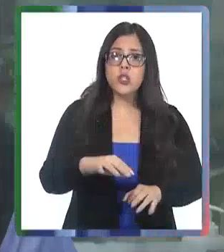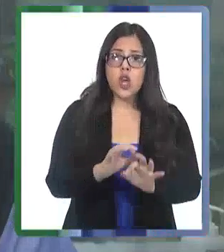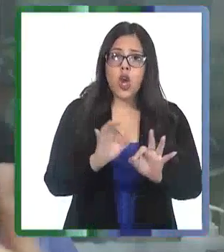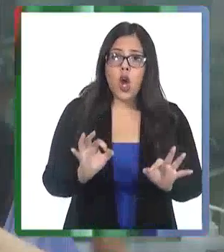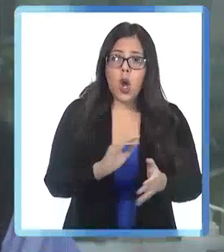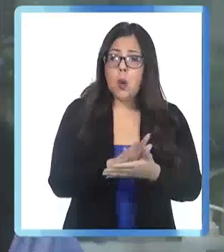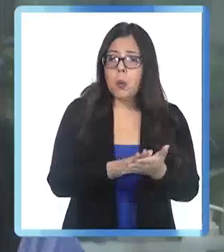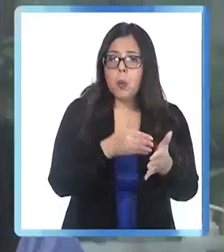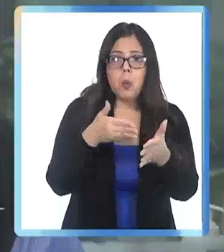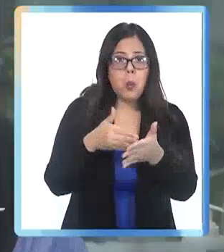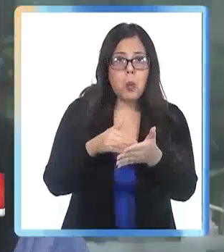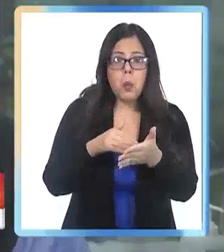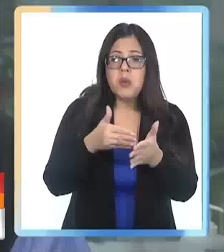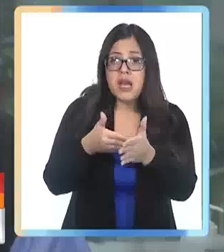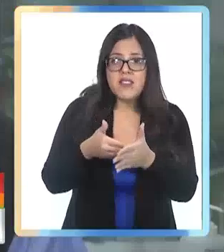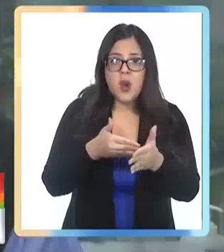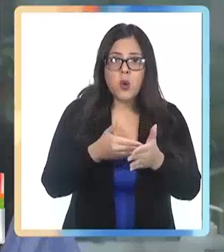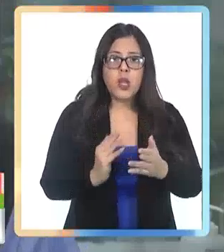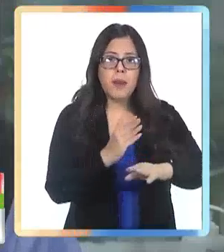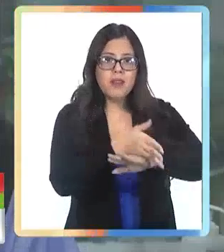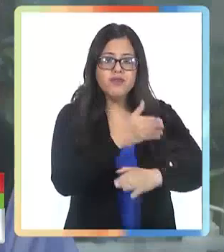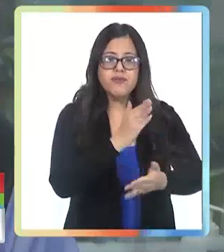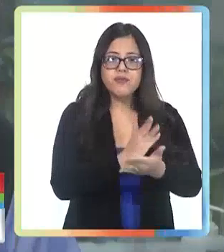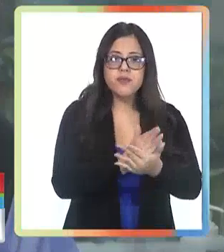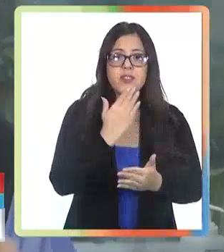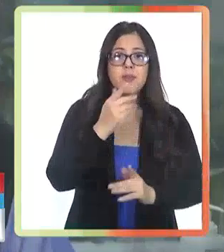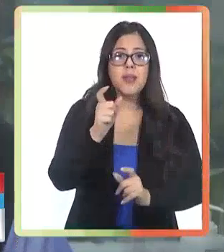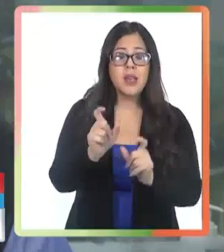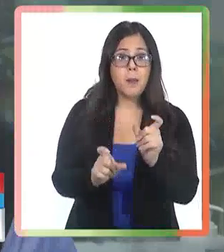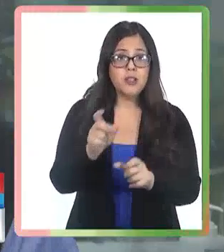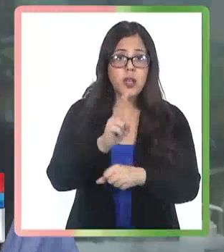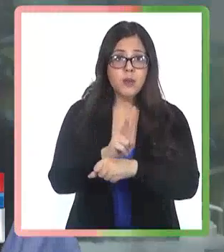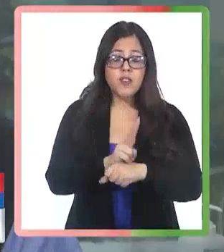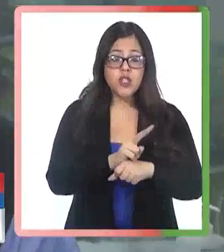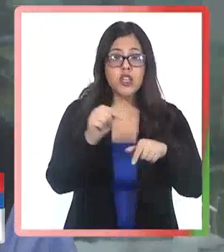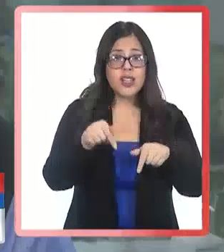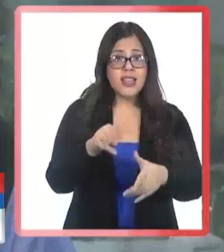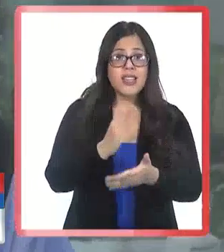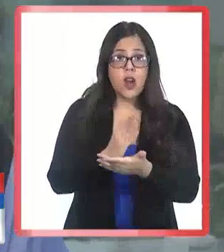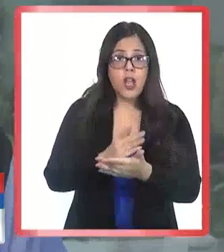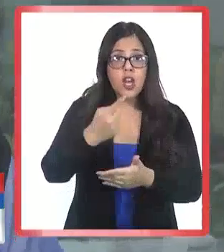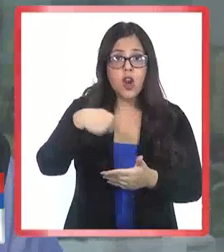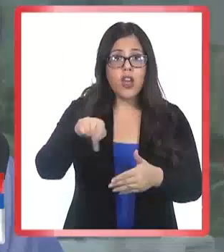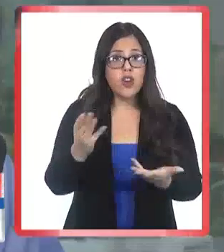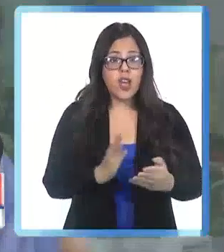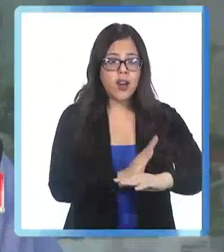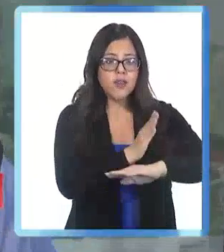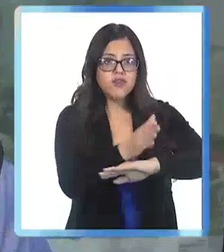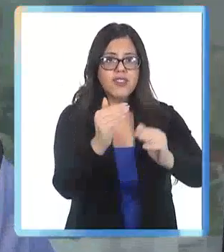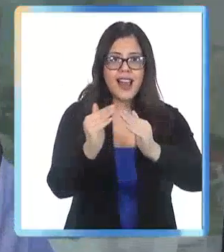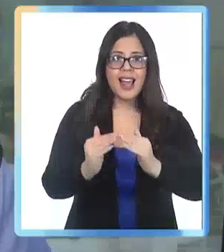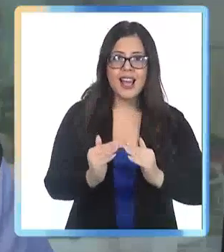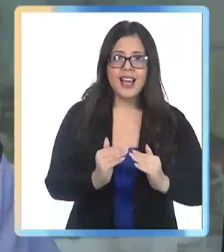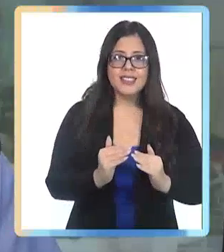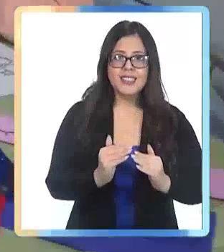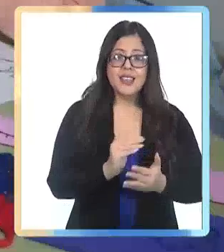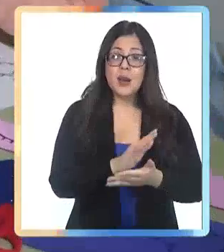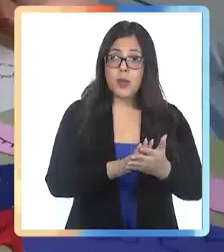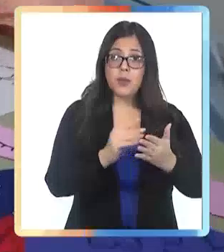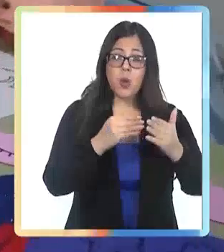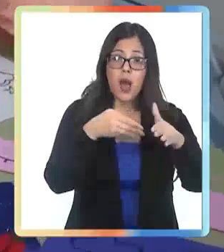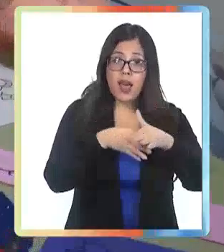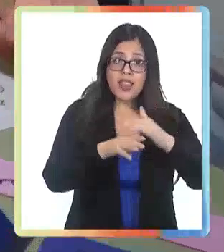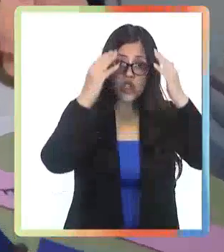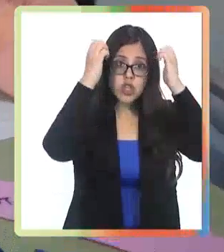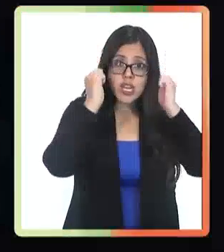especial, alguna dificultad para poder asistir a clases. Y los profesores de esta escuelita hospitalaria se mueven a las casas, ya sea dentro